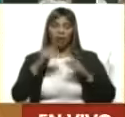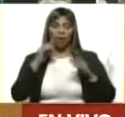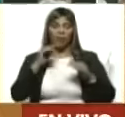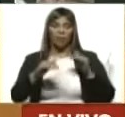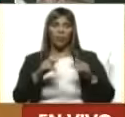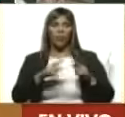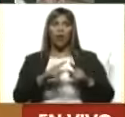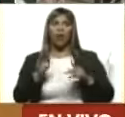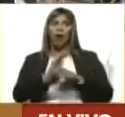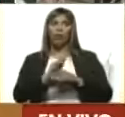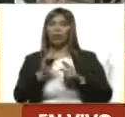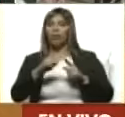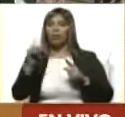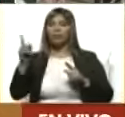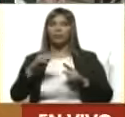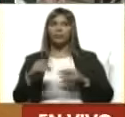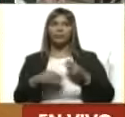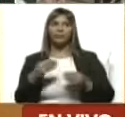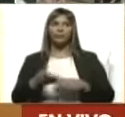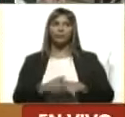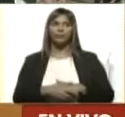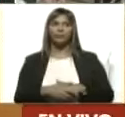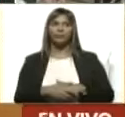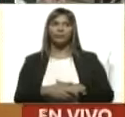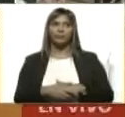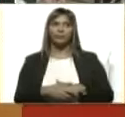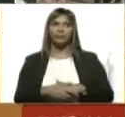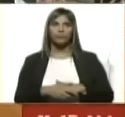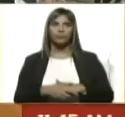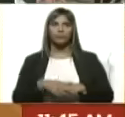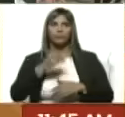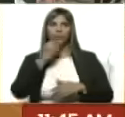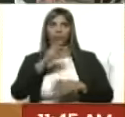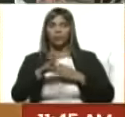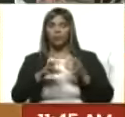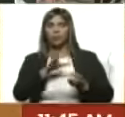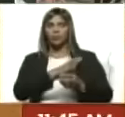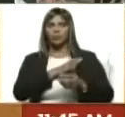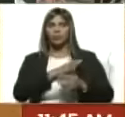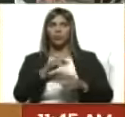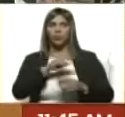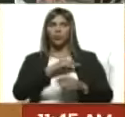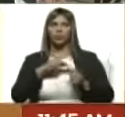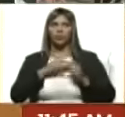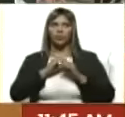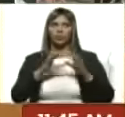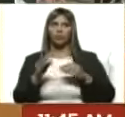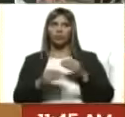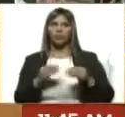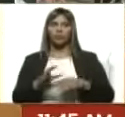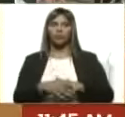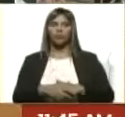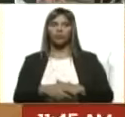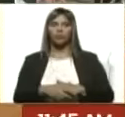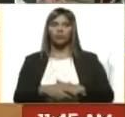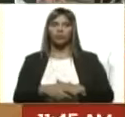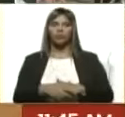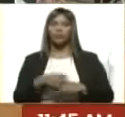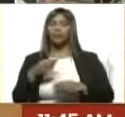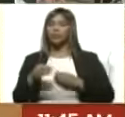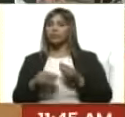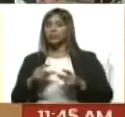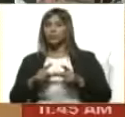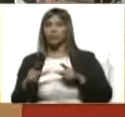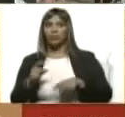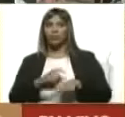lado para ponerlo a cuidar votos en otro lado. ¿Cómo es eso? Pero bueno, ese es el problema de la oposición. Nosotros estamos claritos lo que tenemos que hacer. Ya lo hicimos